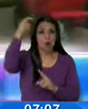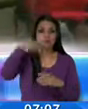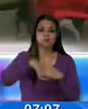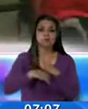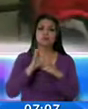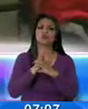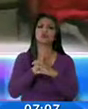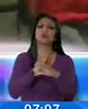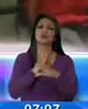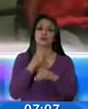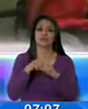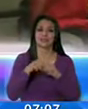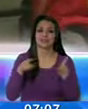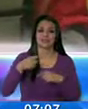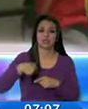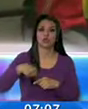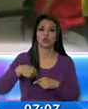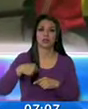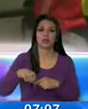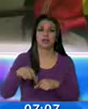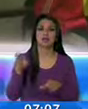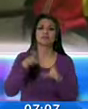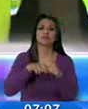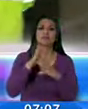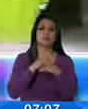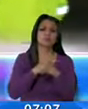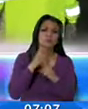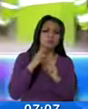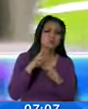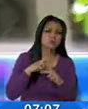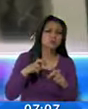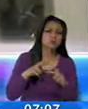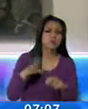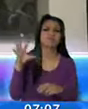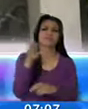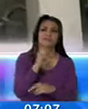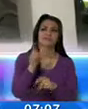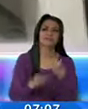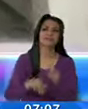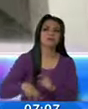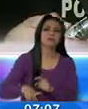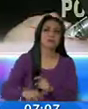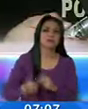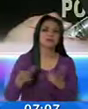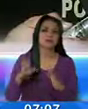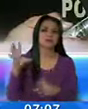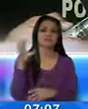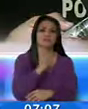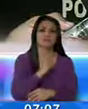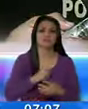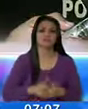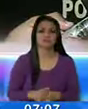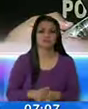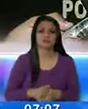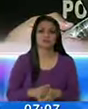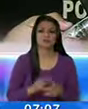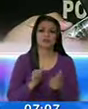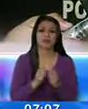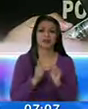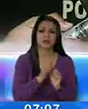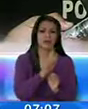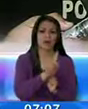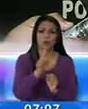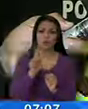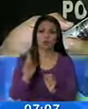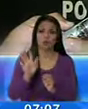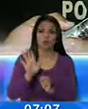país. El trabajo de inteligencia permitió identificar a quienes metían la mano a los pasajeros. Tenían sus funciones establecidas, roles y